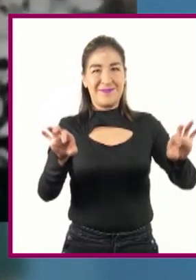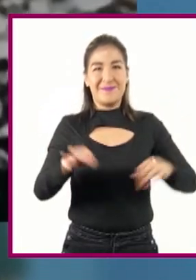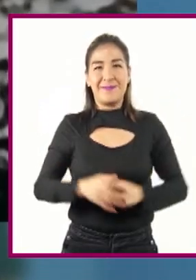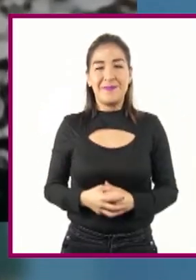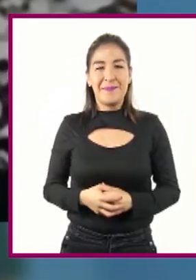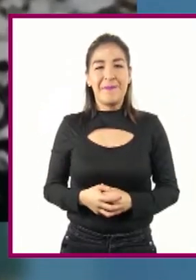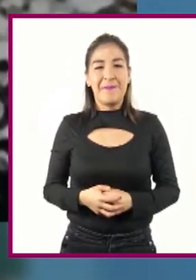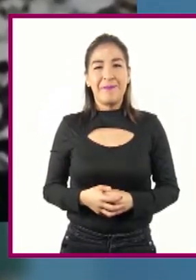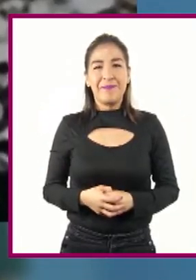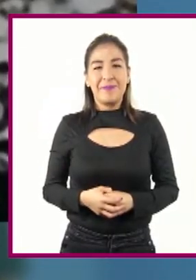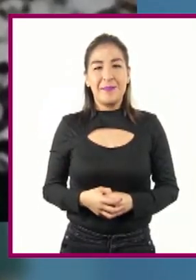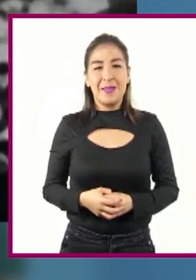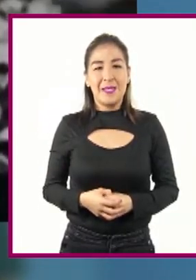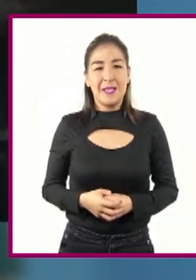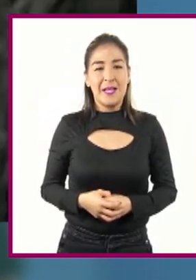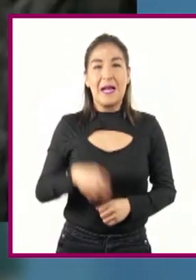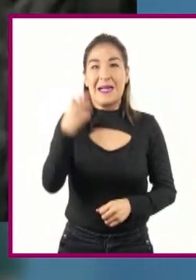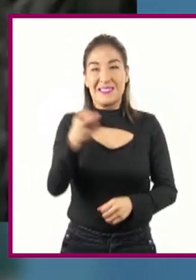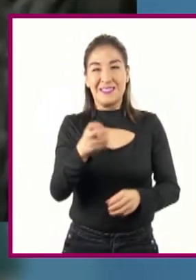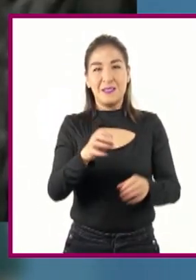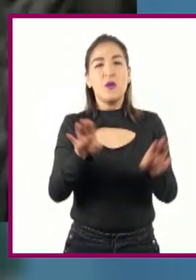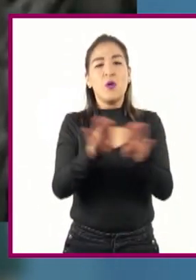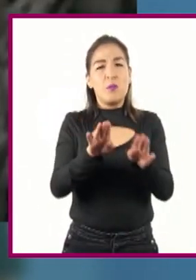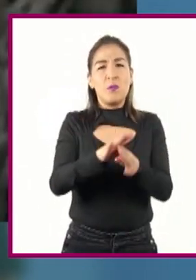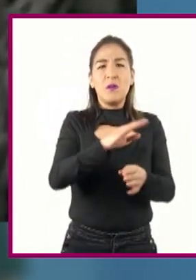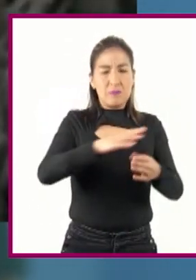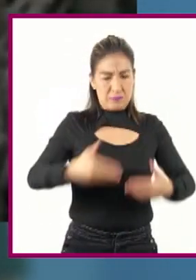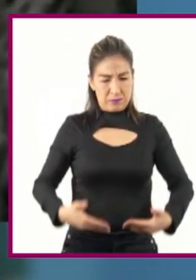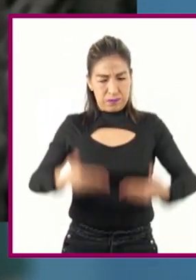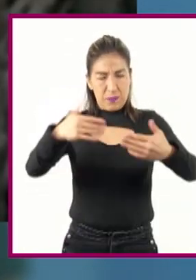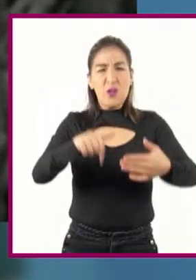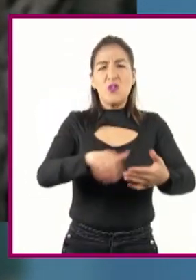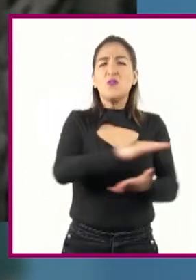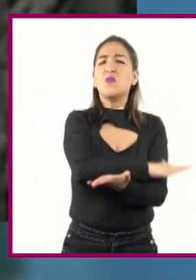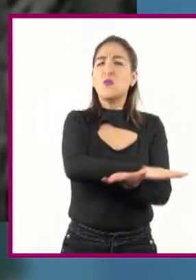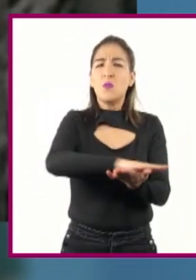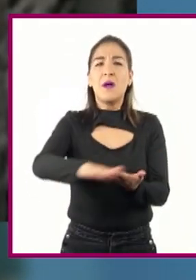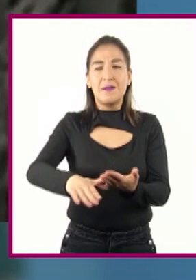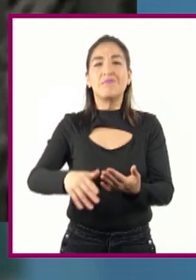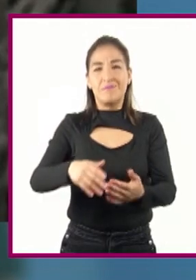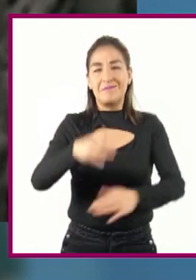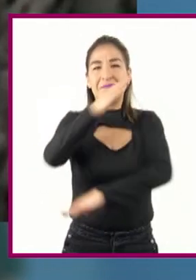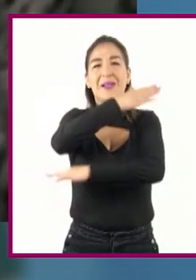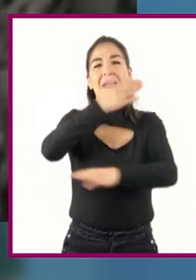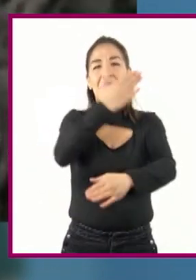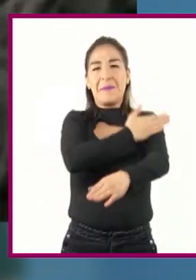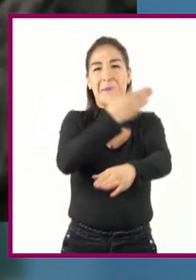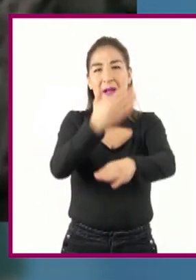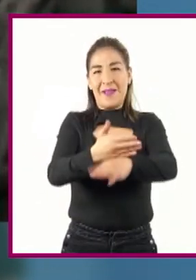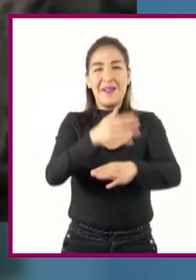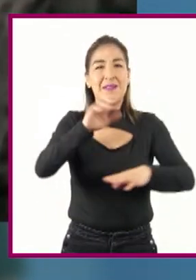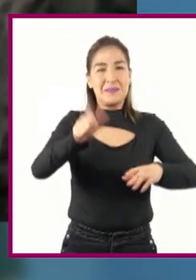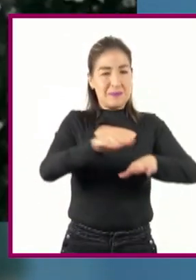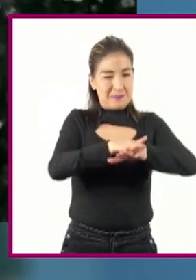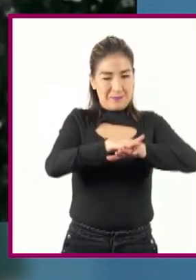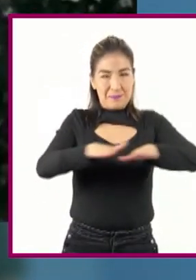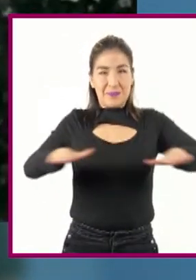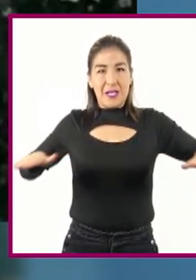extremo. El suelo de la trinchera estaba cubierto con tablas de madera y se